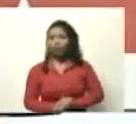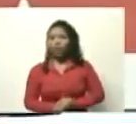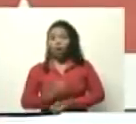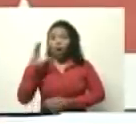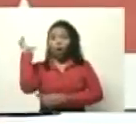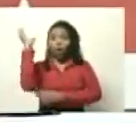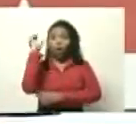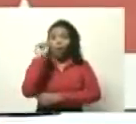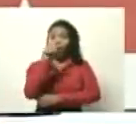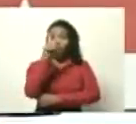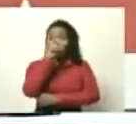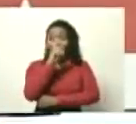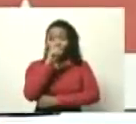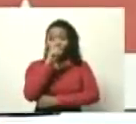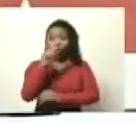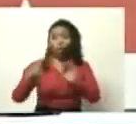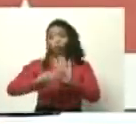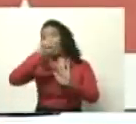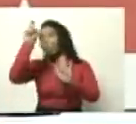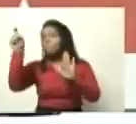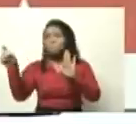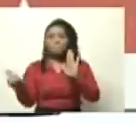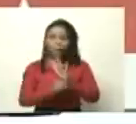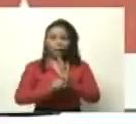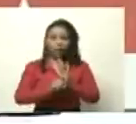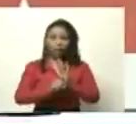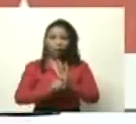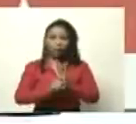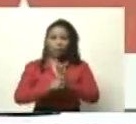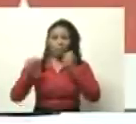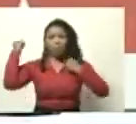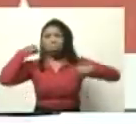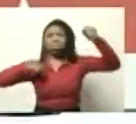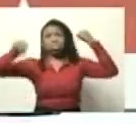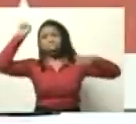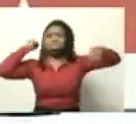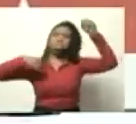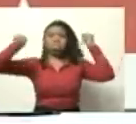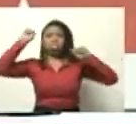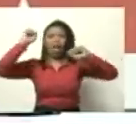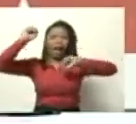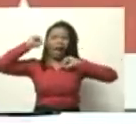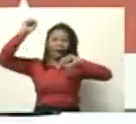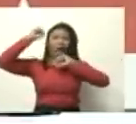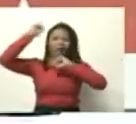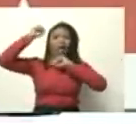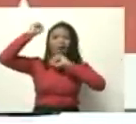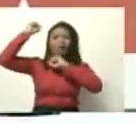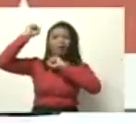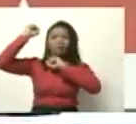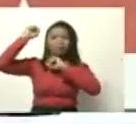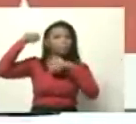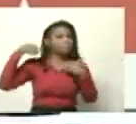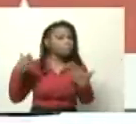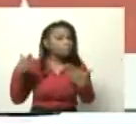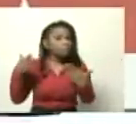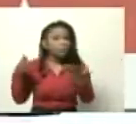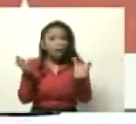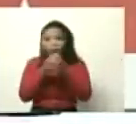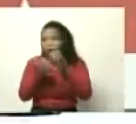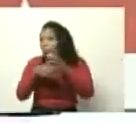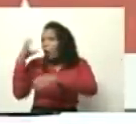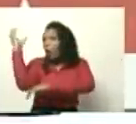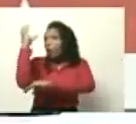Colombia tiene un año exacto convulsionada, con protestas y represión por parte del